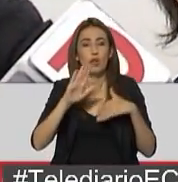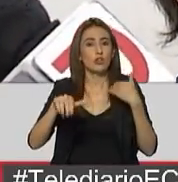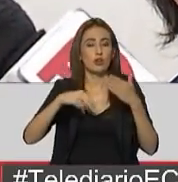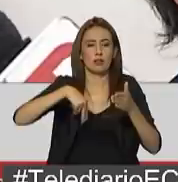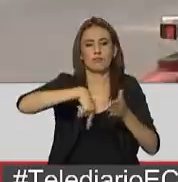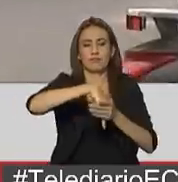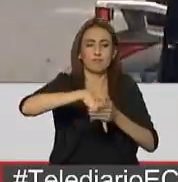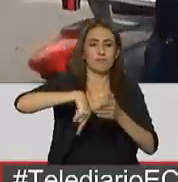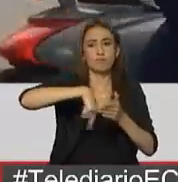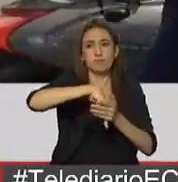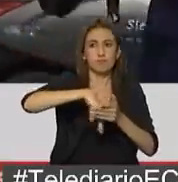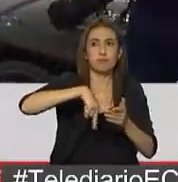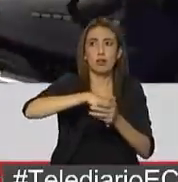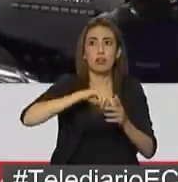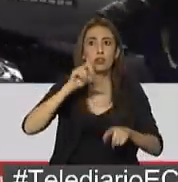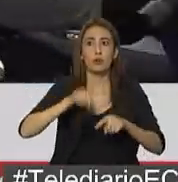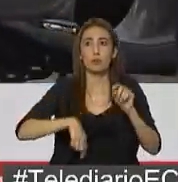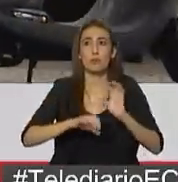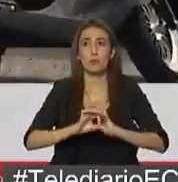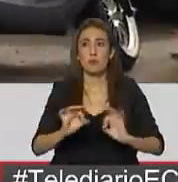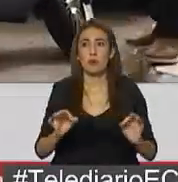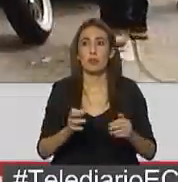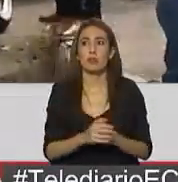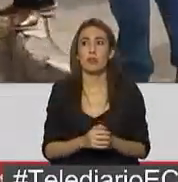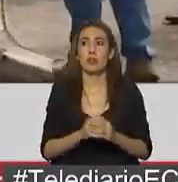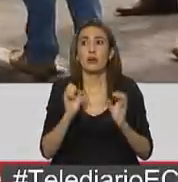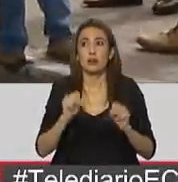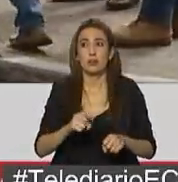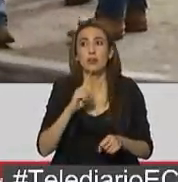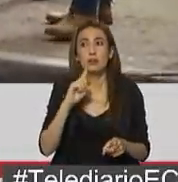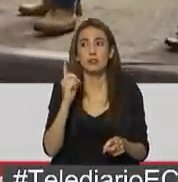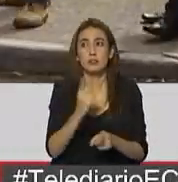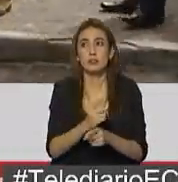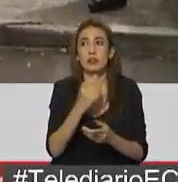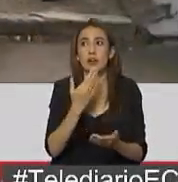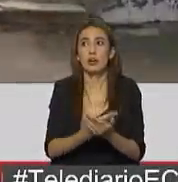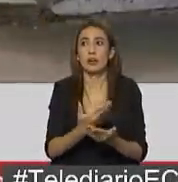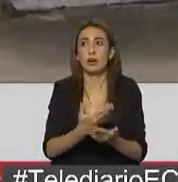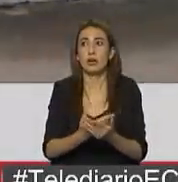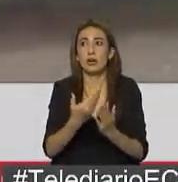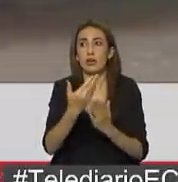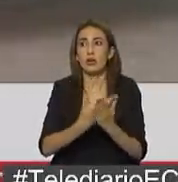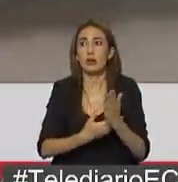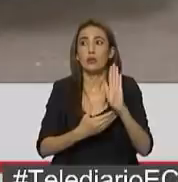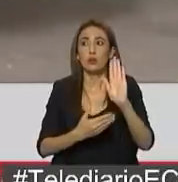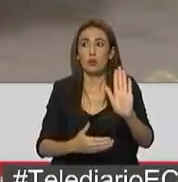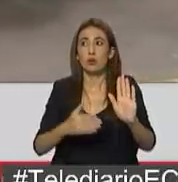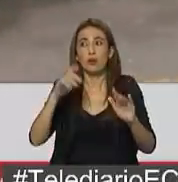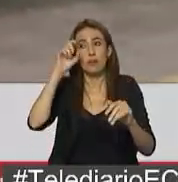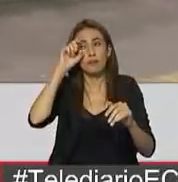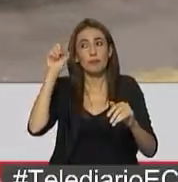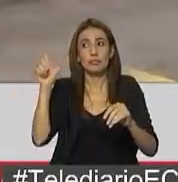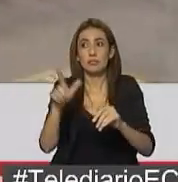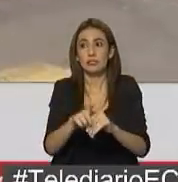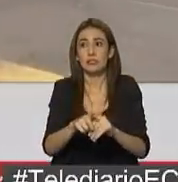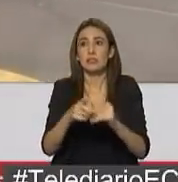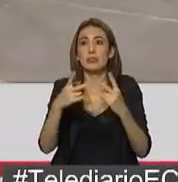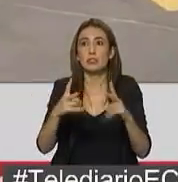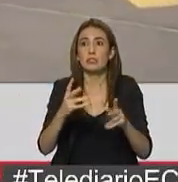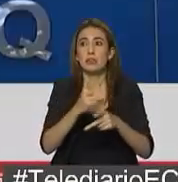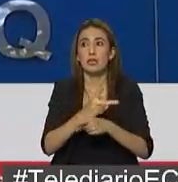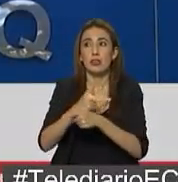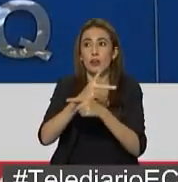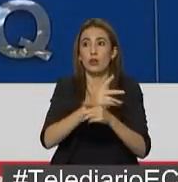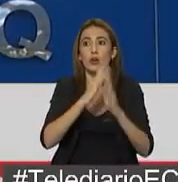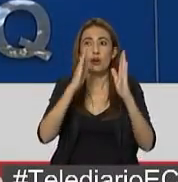la fiscalización. Dicho aseguran pueden sustentar en documentos y por ello el líder de Concertación, César Montúfar, junto al concejal Fernando